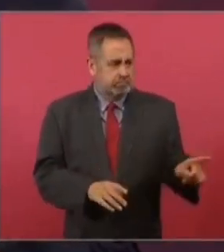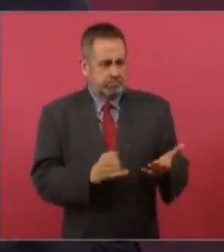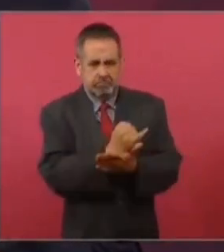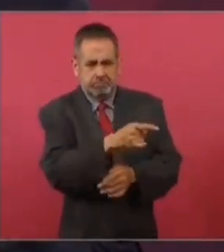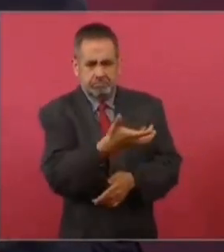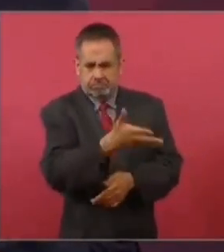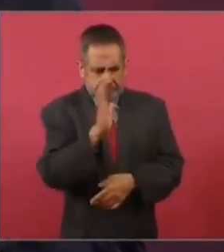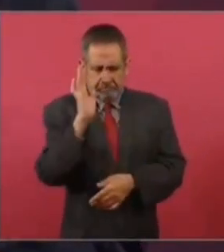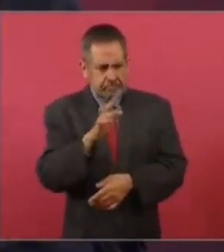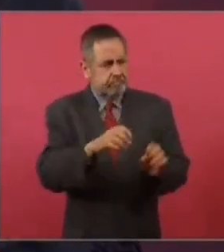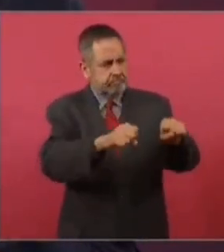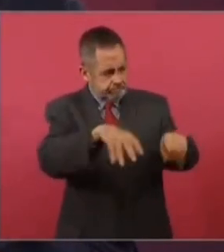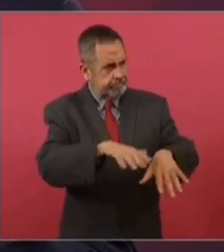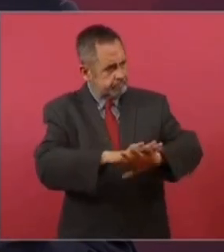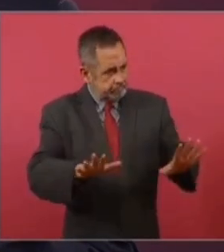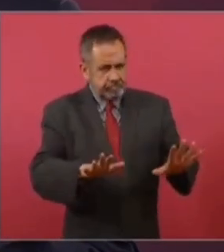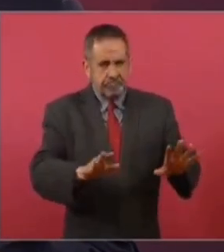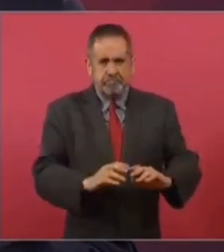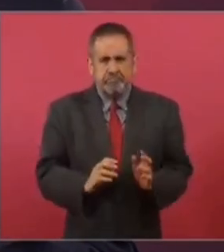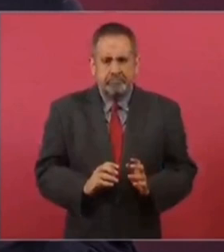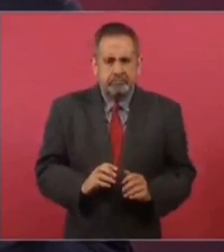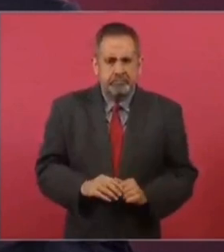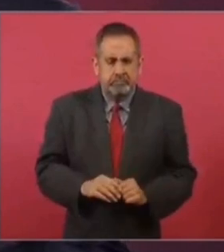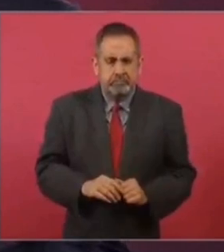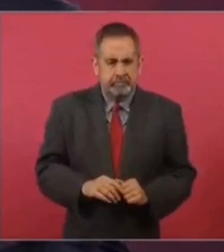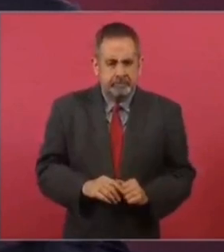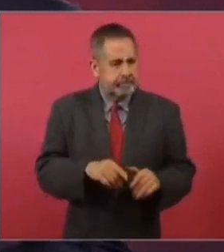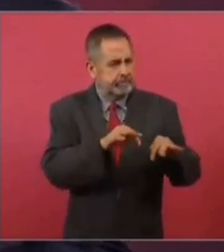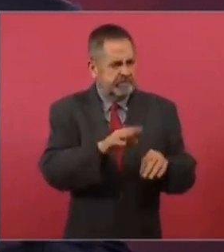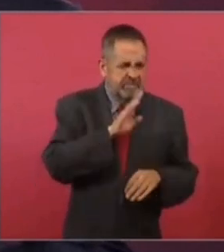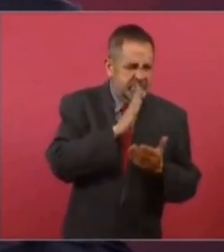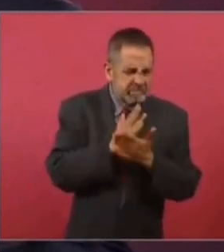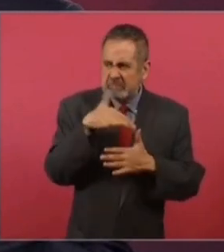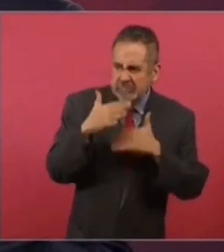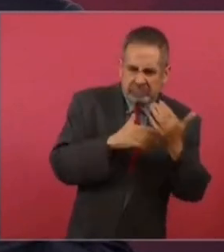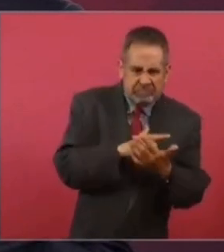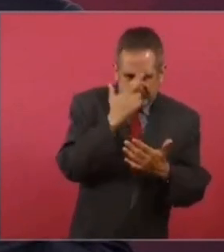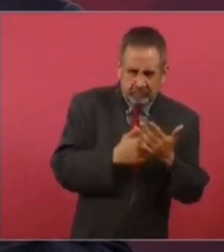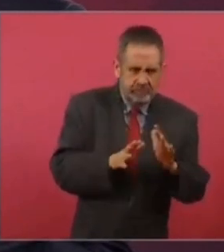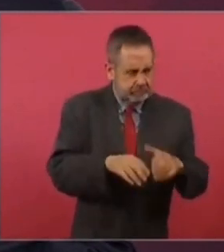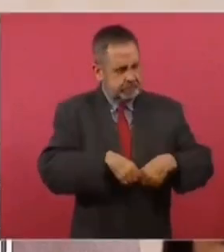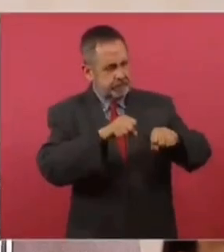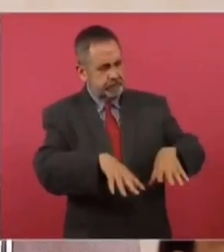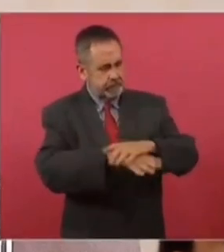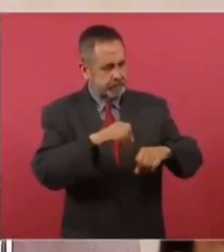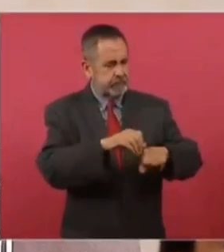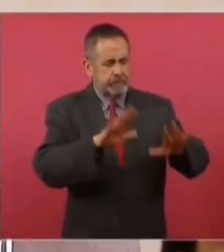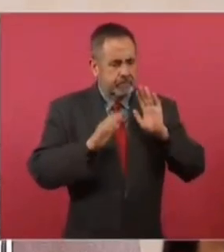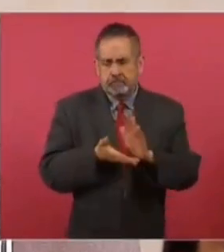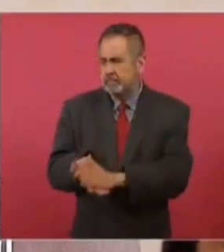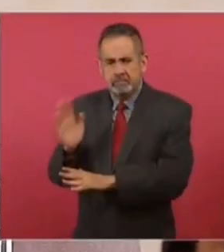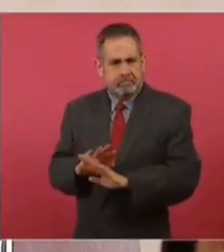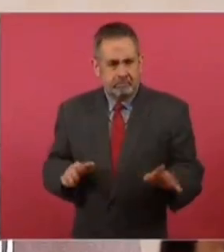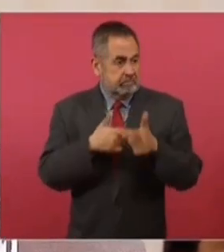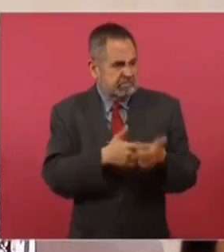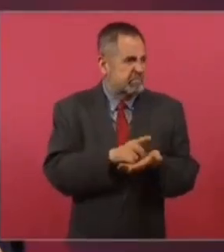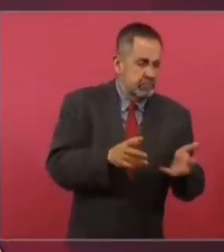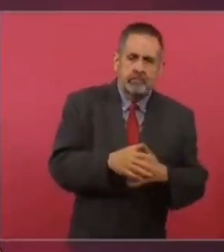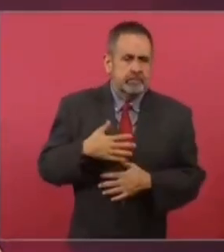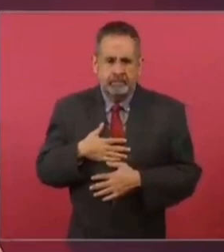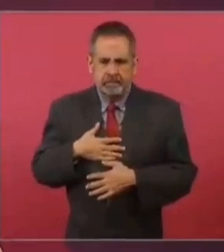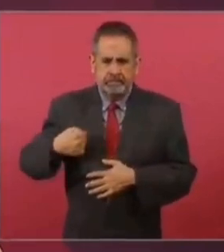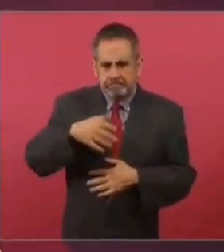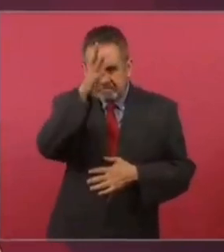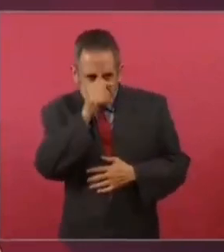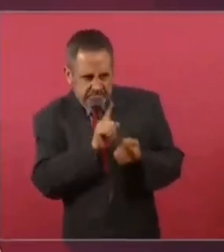iniciativa y que se abandonen la actividad ilícita y que no sigan dañando. Pero nosotros no tenemos